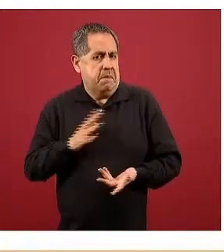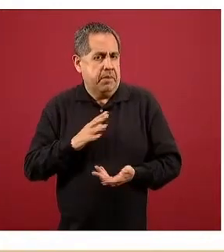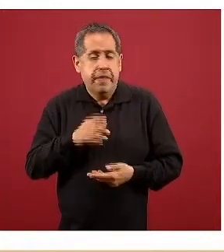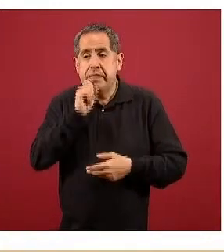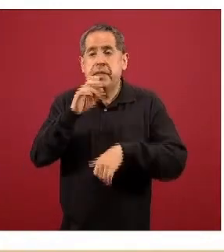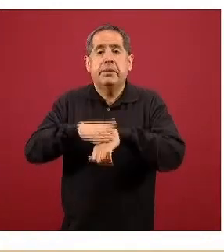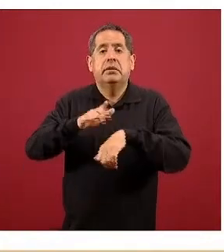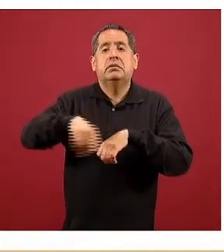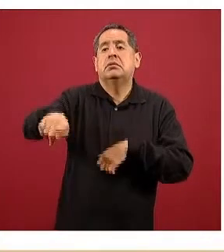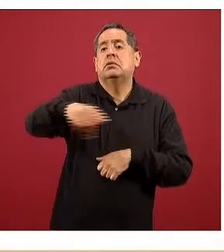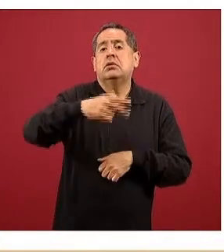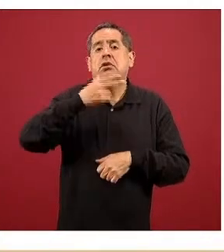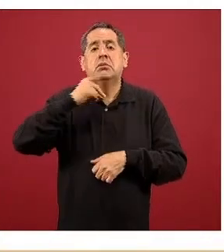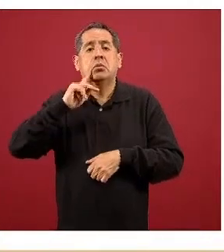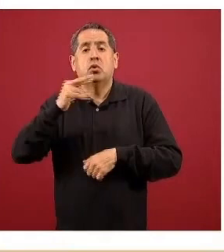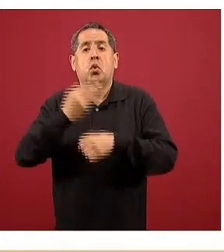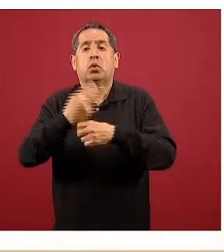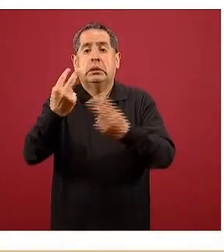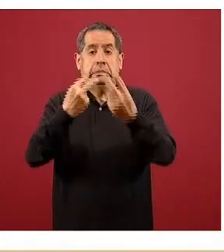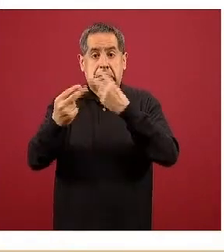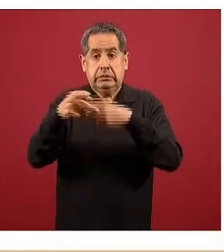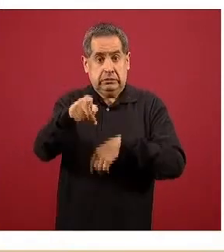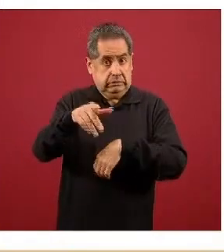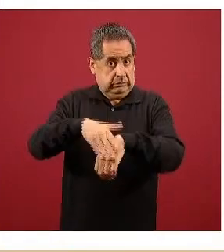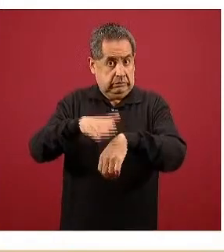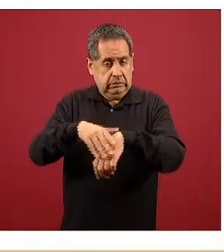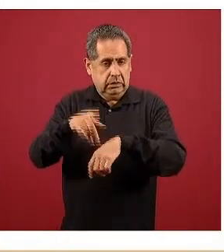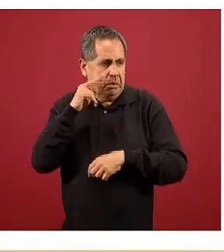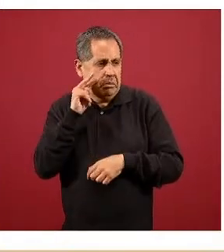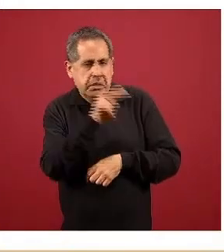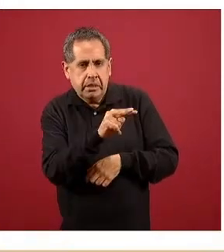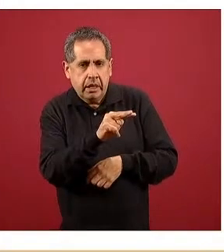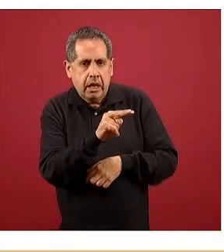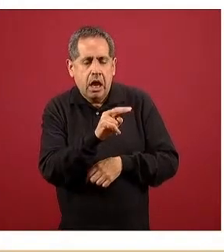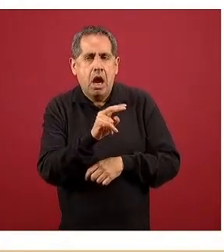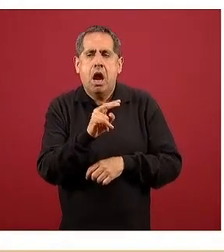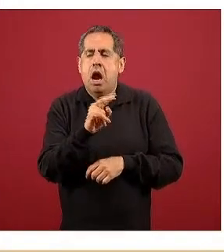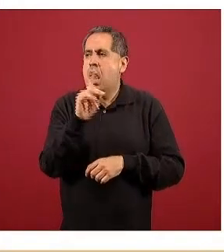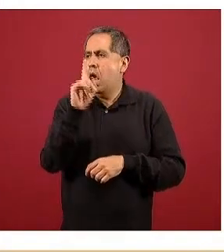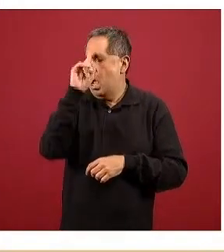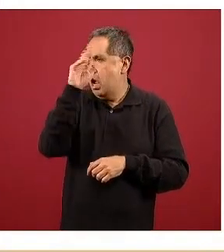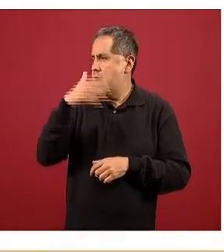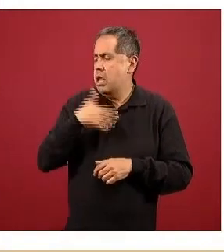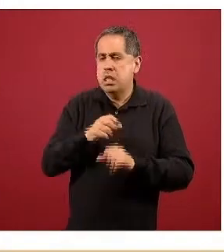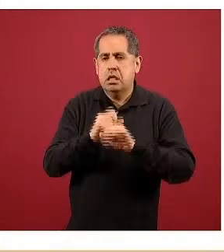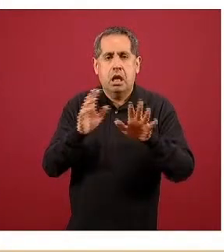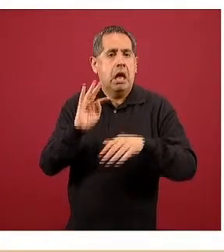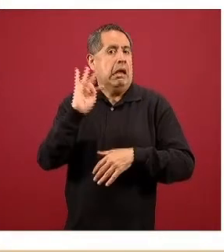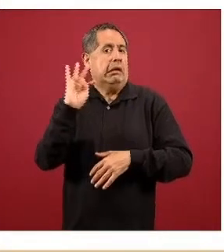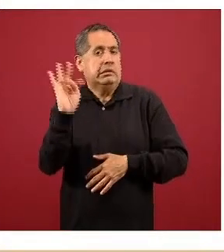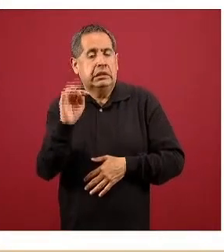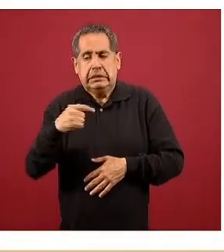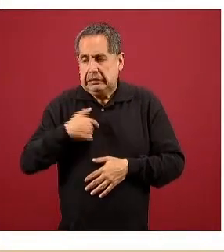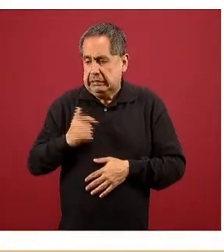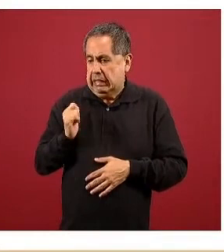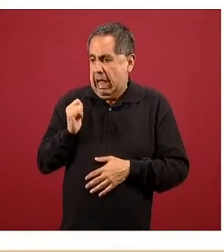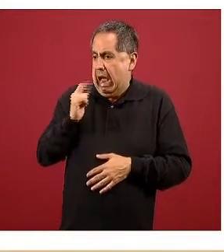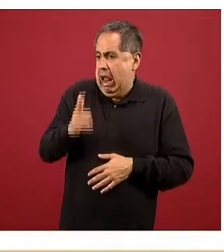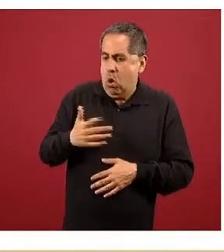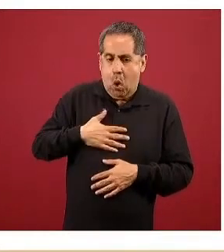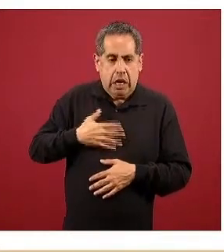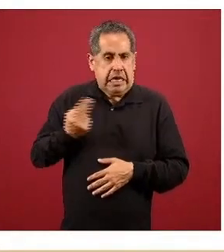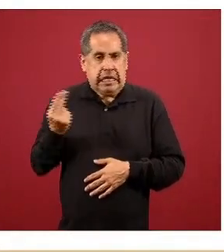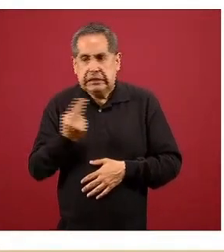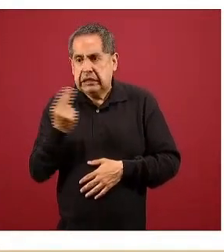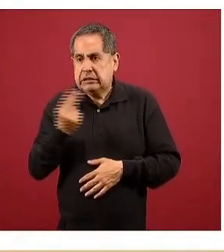a usted, señora, señor, que está en su casa, le da una visión de que si requiere de